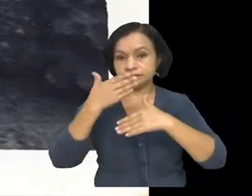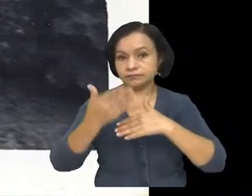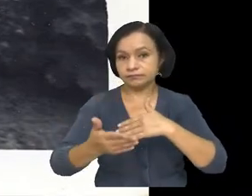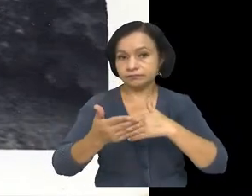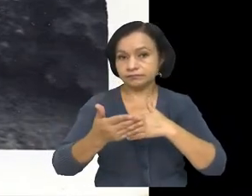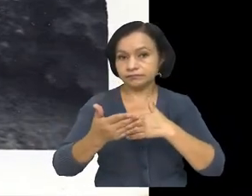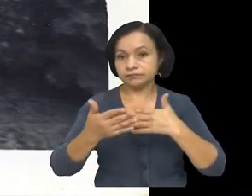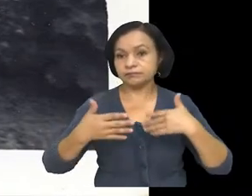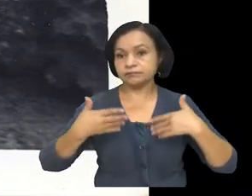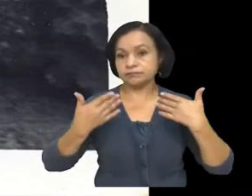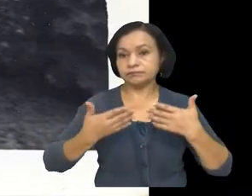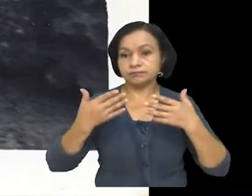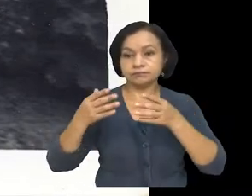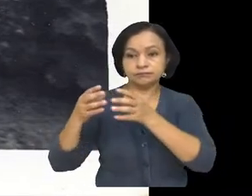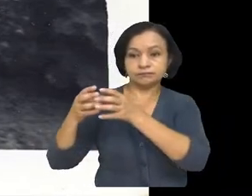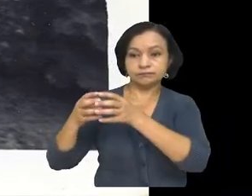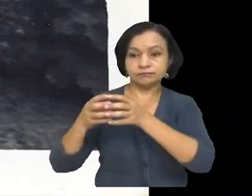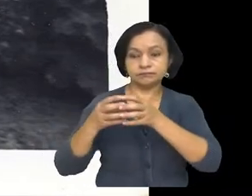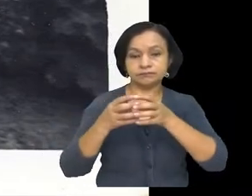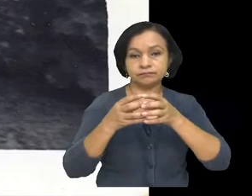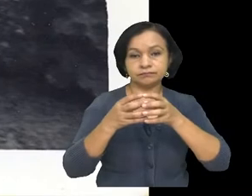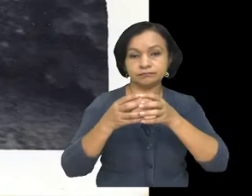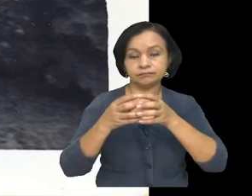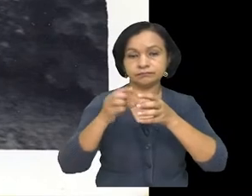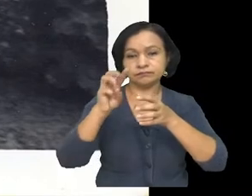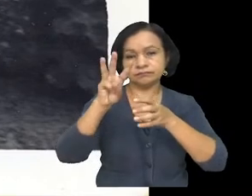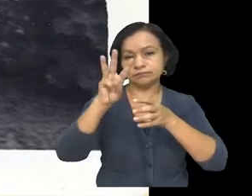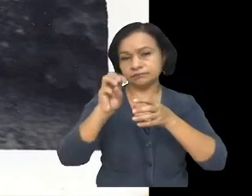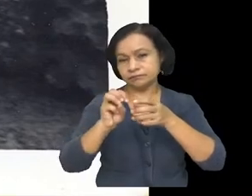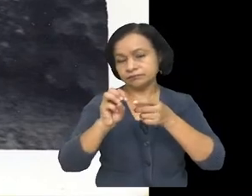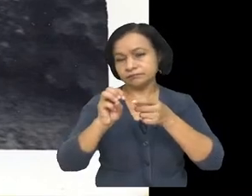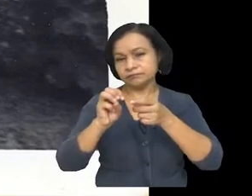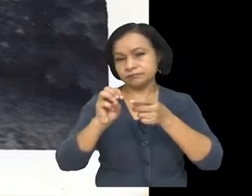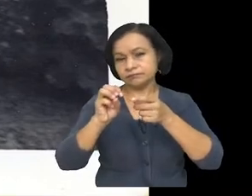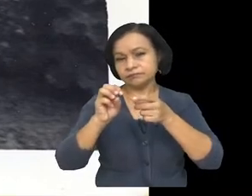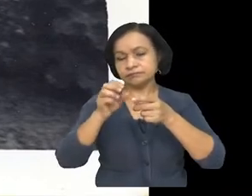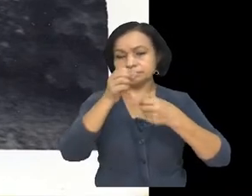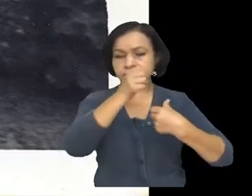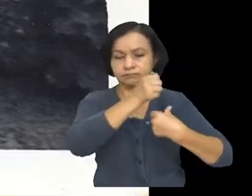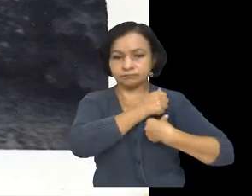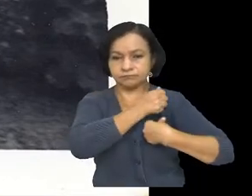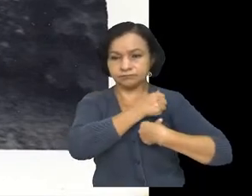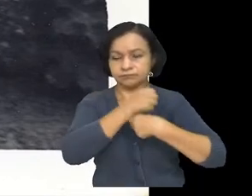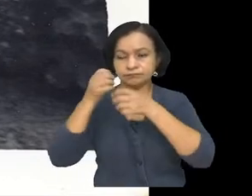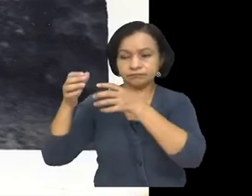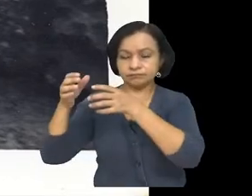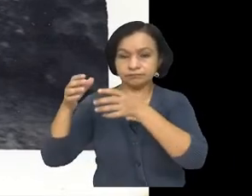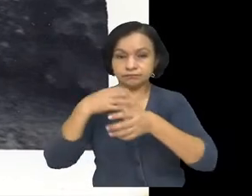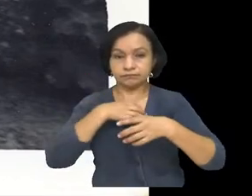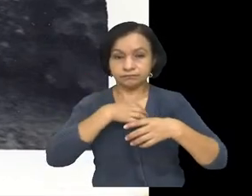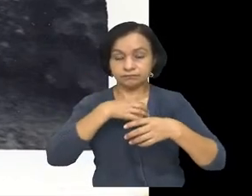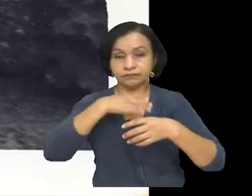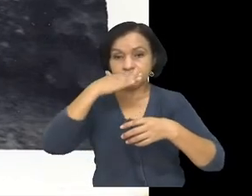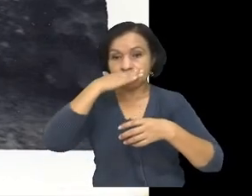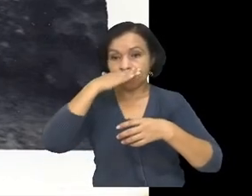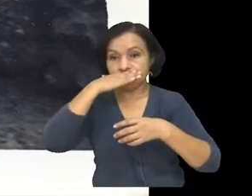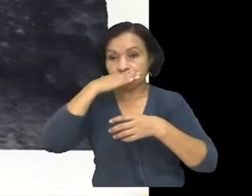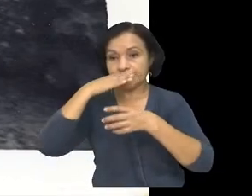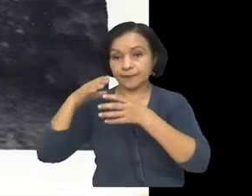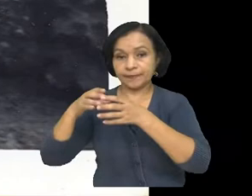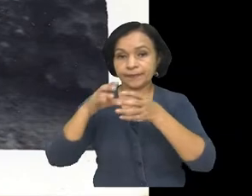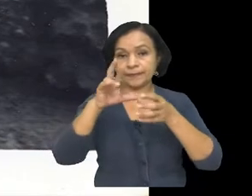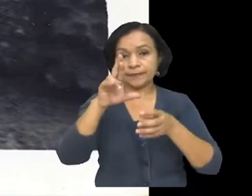cuando llegó ya una columna guerrillera como de 30 compañeros ya mayores, que iba al mando del compañero